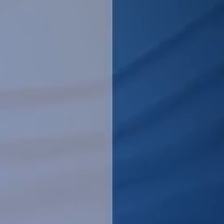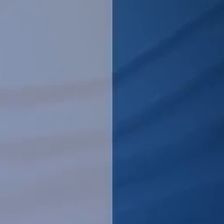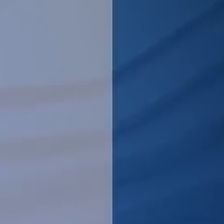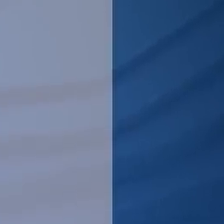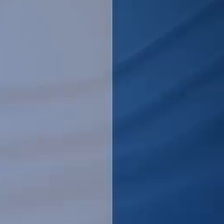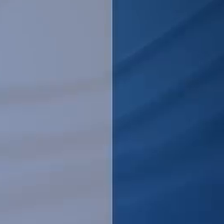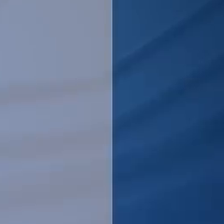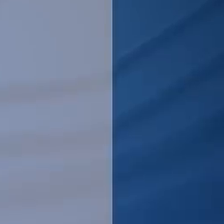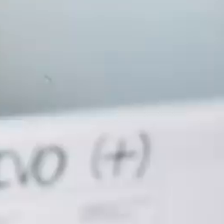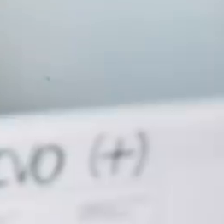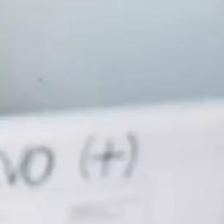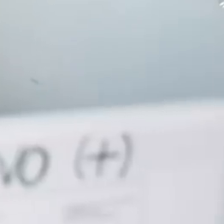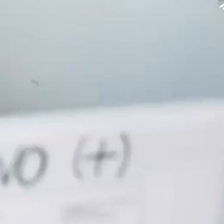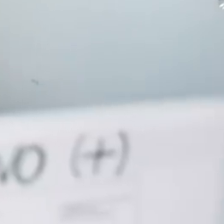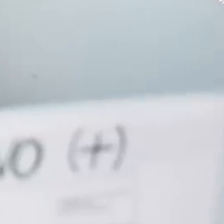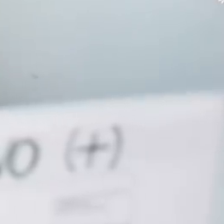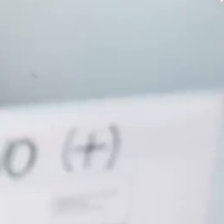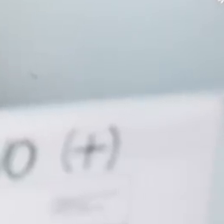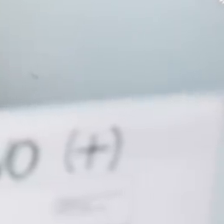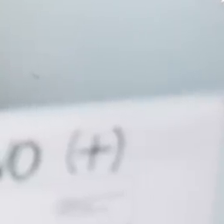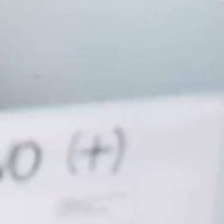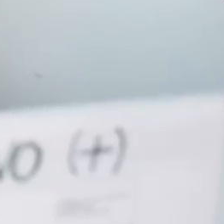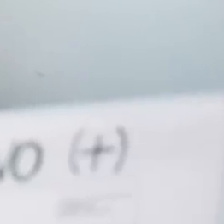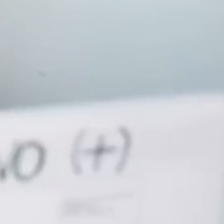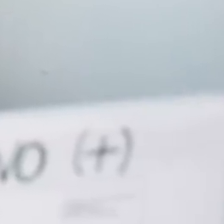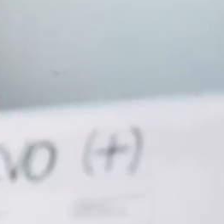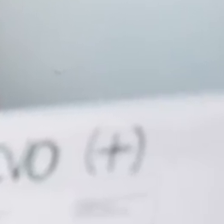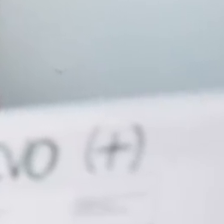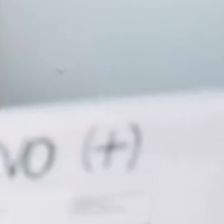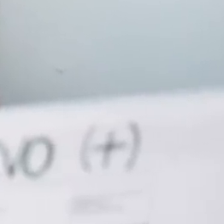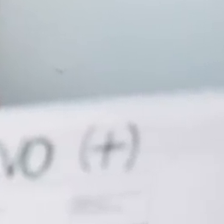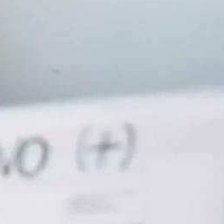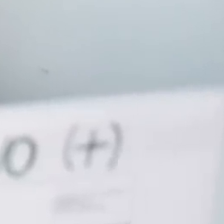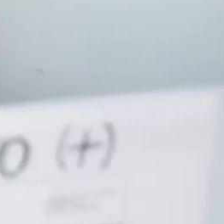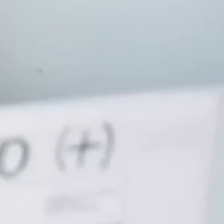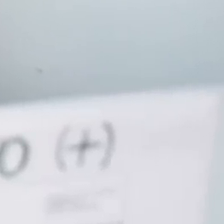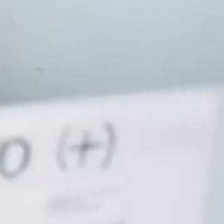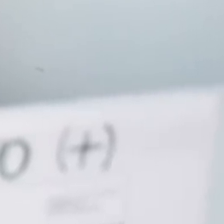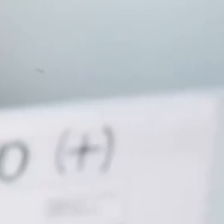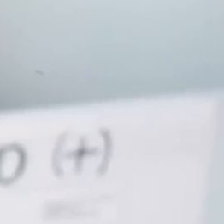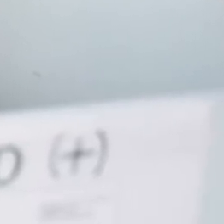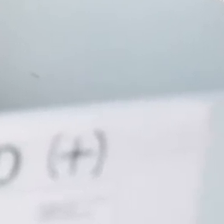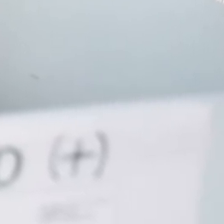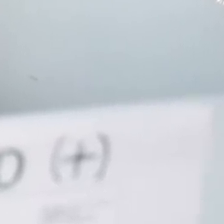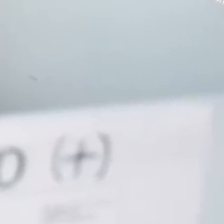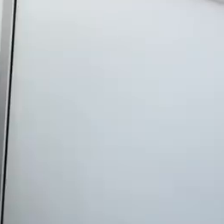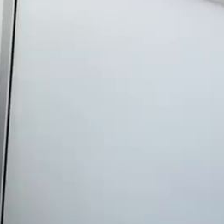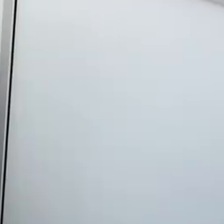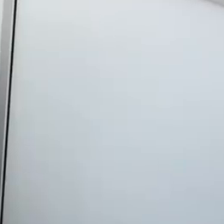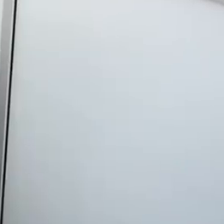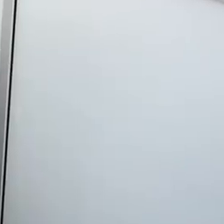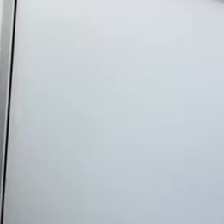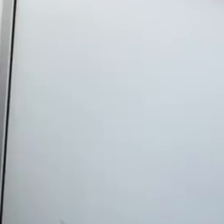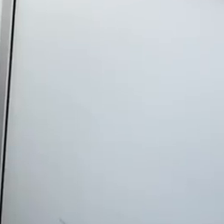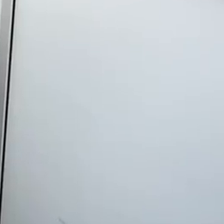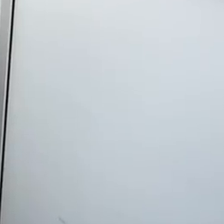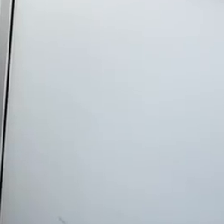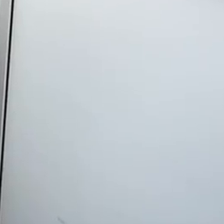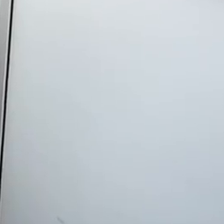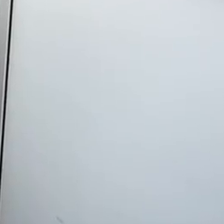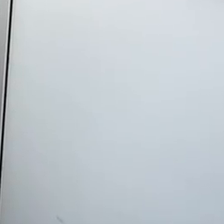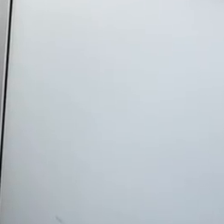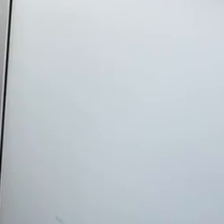años de edad, a su nieta, grabado minutos antes de salir de una unidad de cuidados intensivos tras ganarle la batalla al COVID-19 en el Hospital Santa